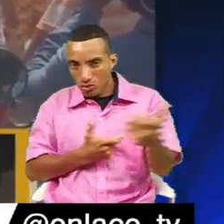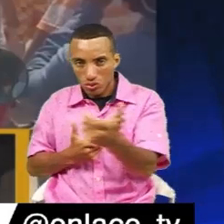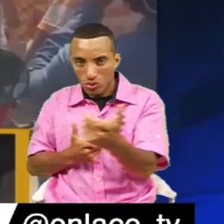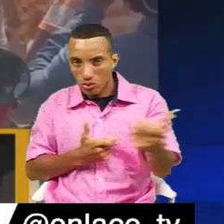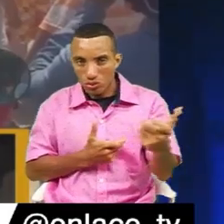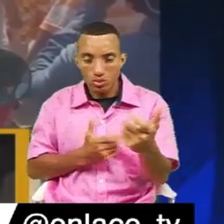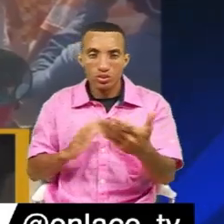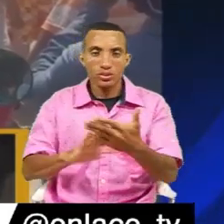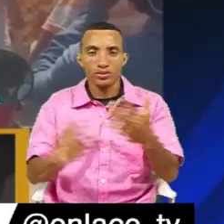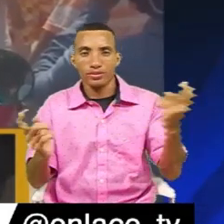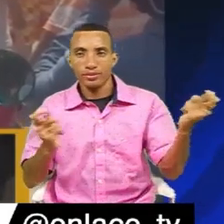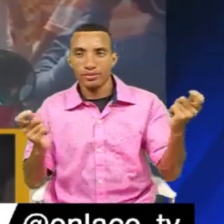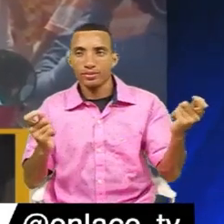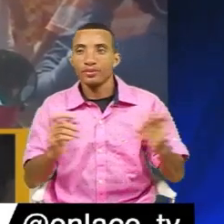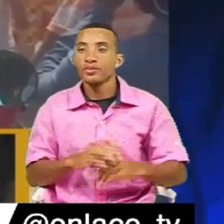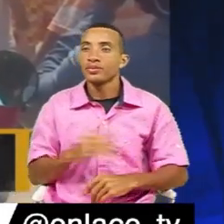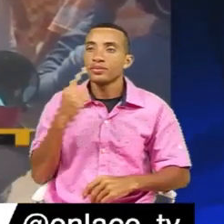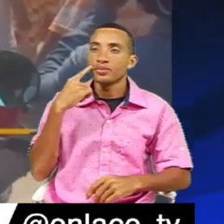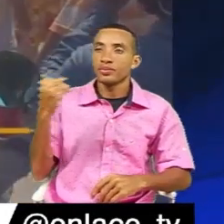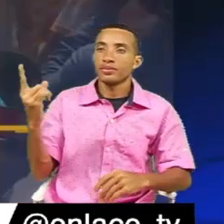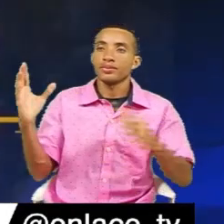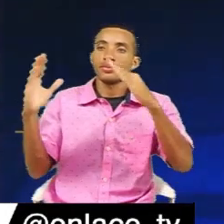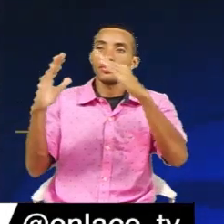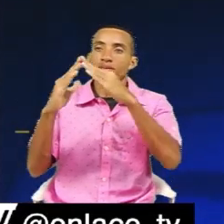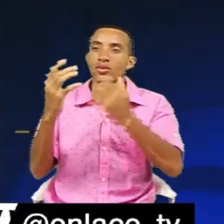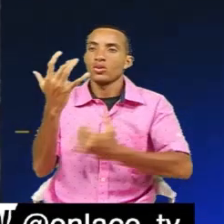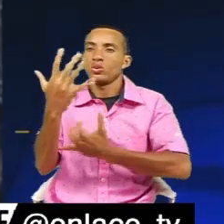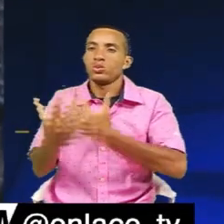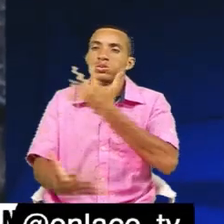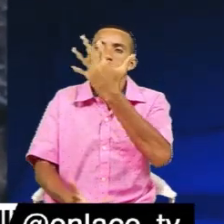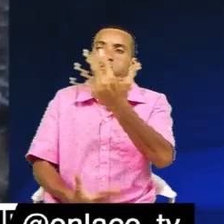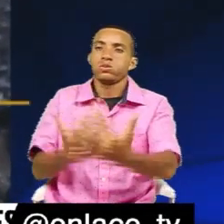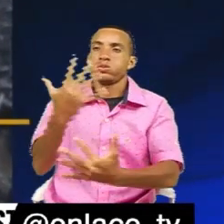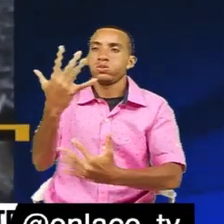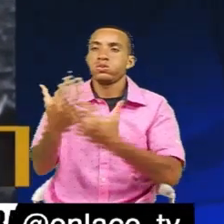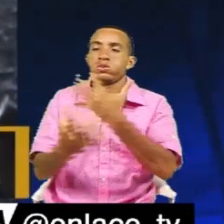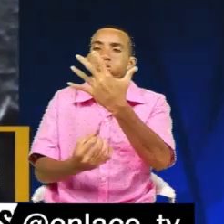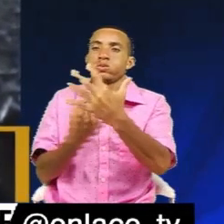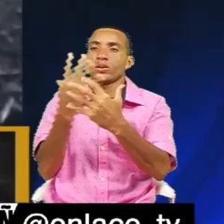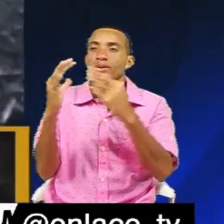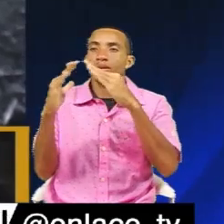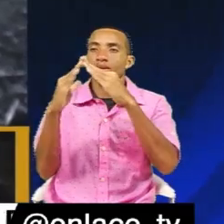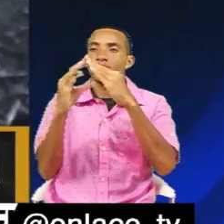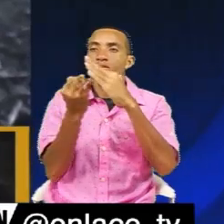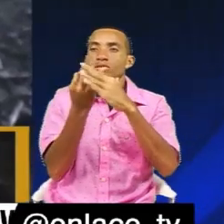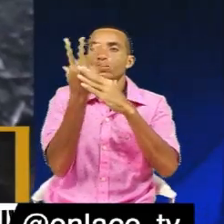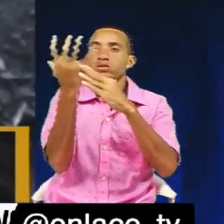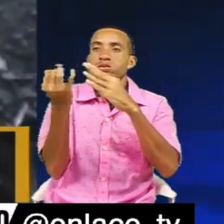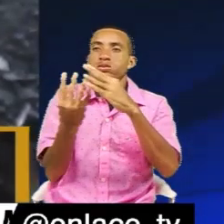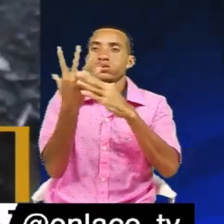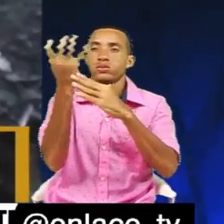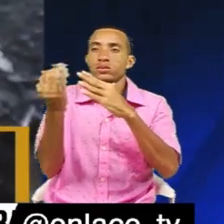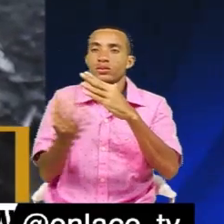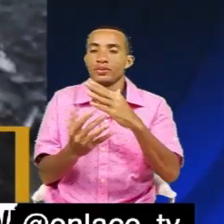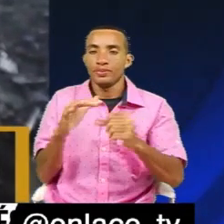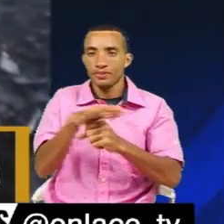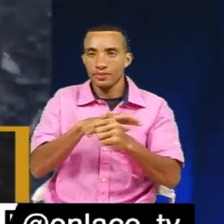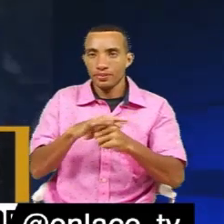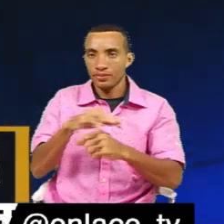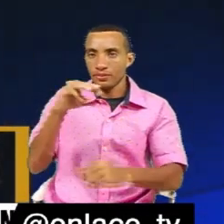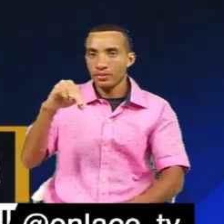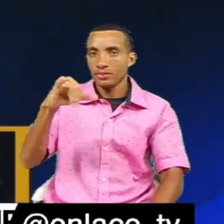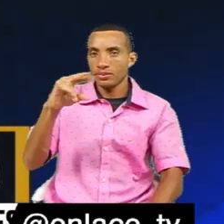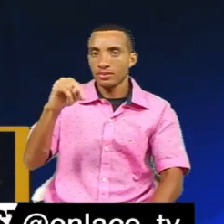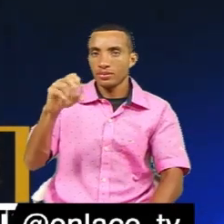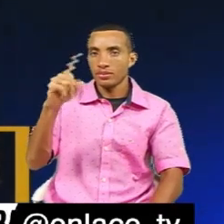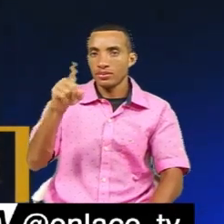presentó hacia el mediodía en esta vivienda, donde el fuego consumió buena parte de la casa ubicada en la calle 40 bis 1 del barrio Minas del Paraíso. Enlace